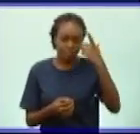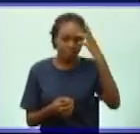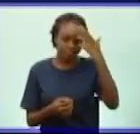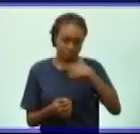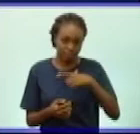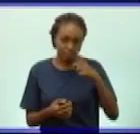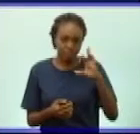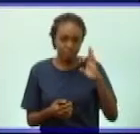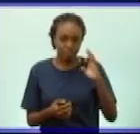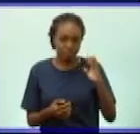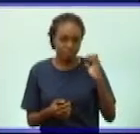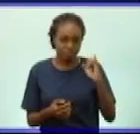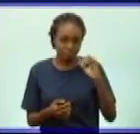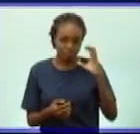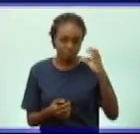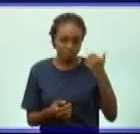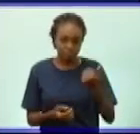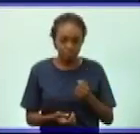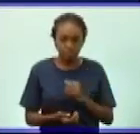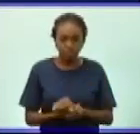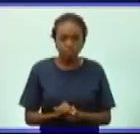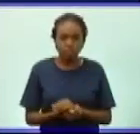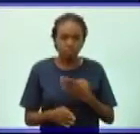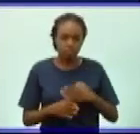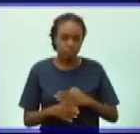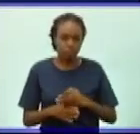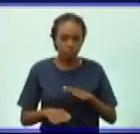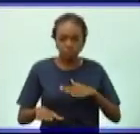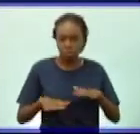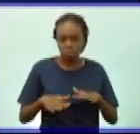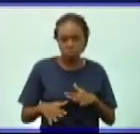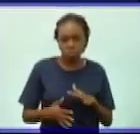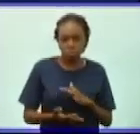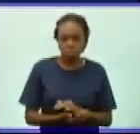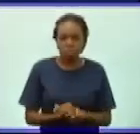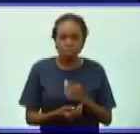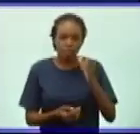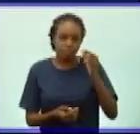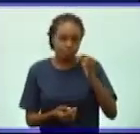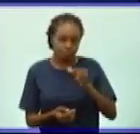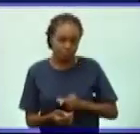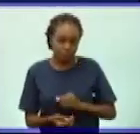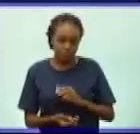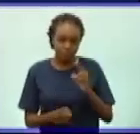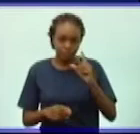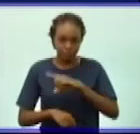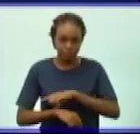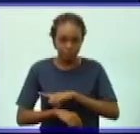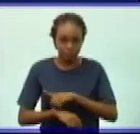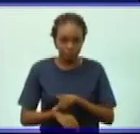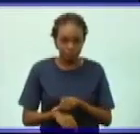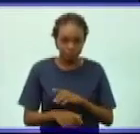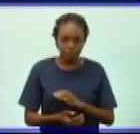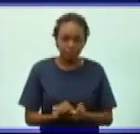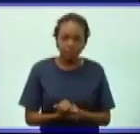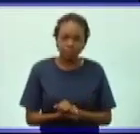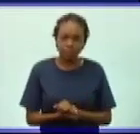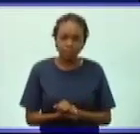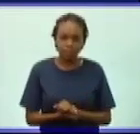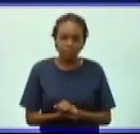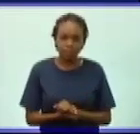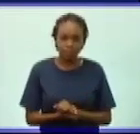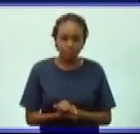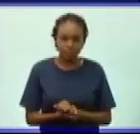relación entre diferentes magnitudes, como son la posición y el tiempo, pero también relaciones diferentes